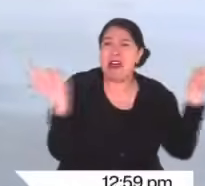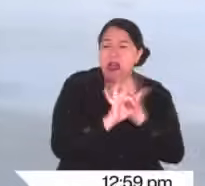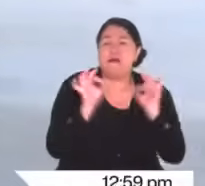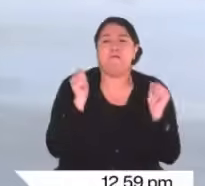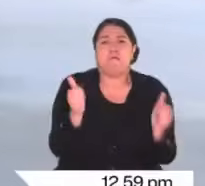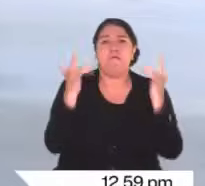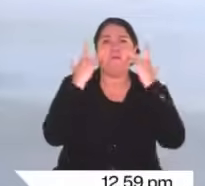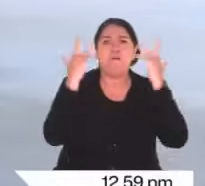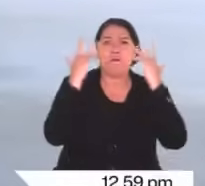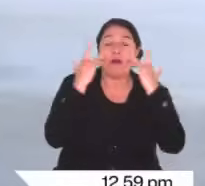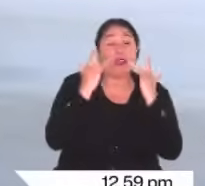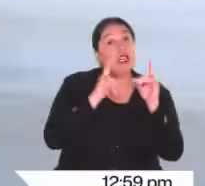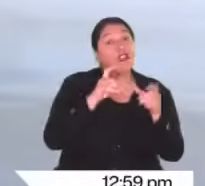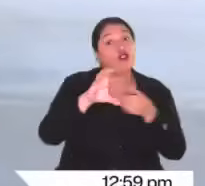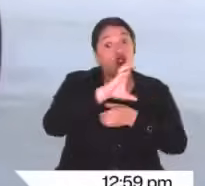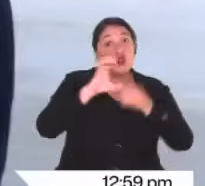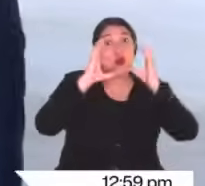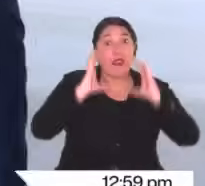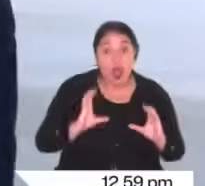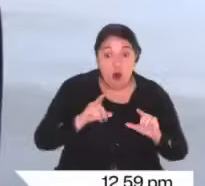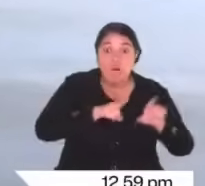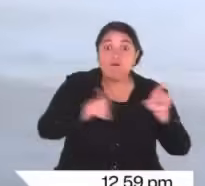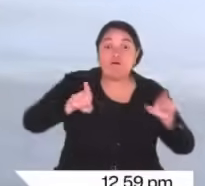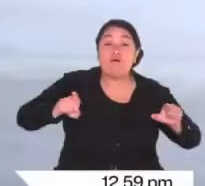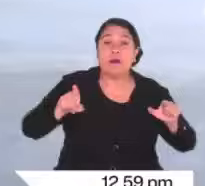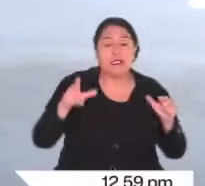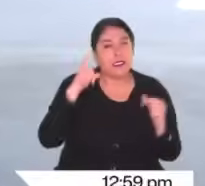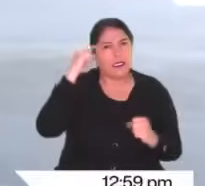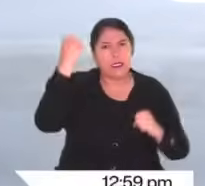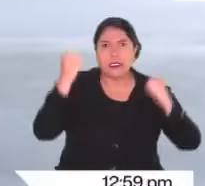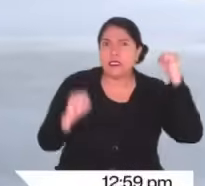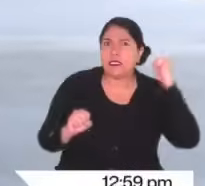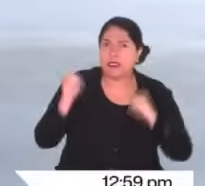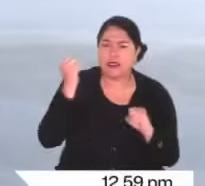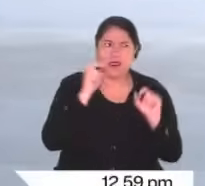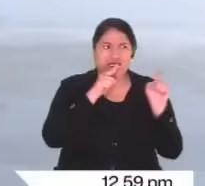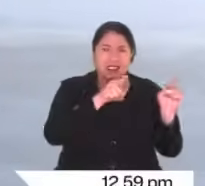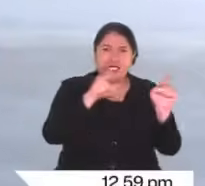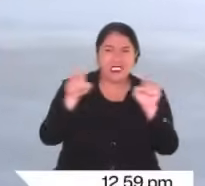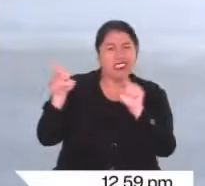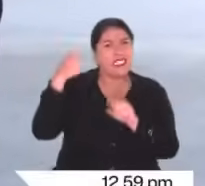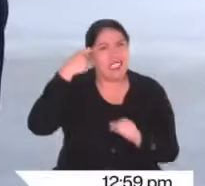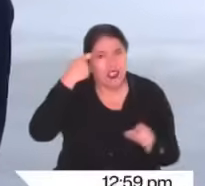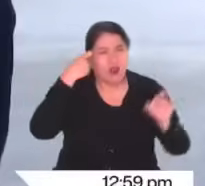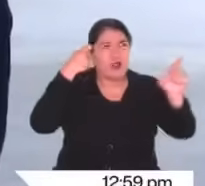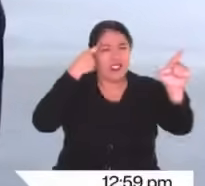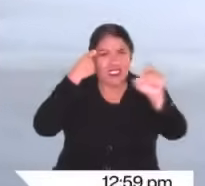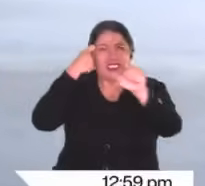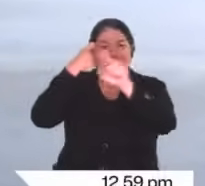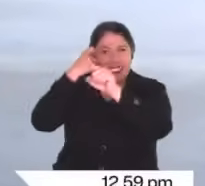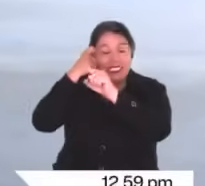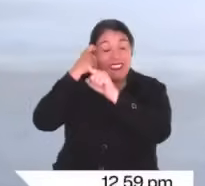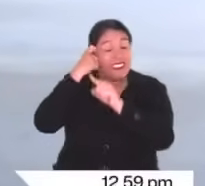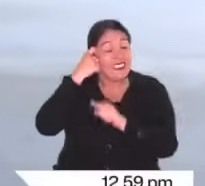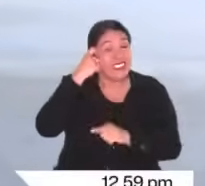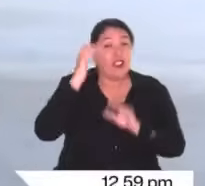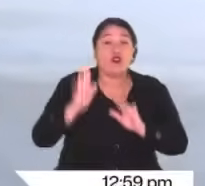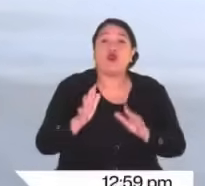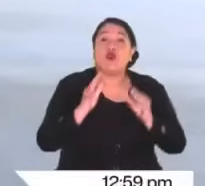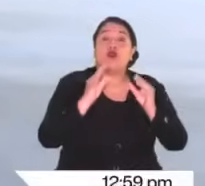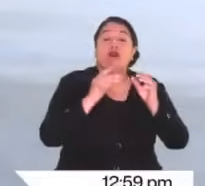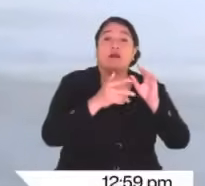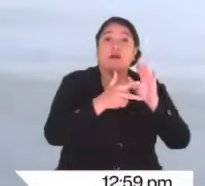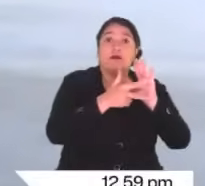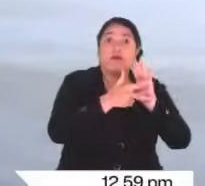ciudadanía está preocupada por esos esas amenazas que hoy se ven de querer imponer una Constituyente sin